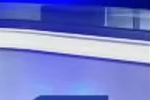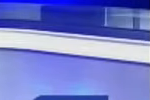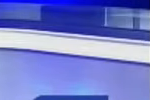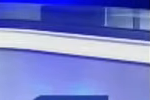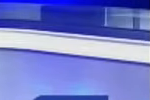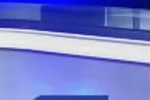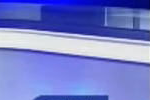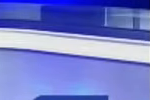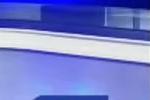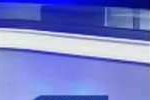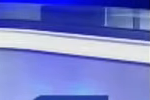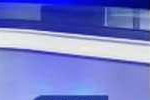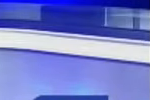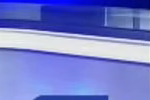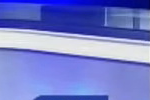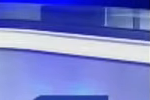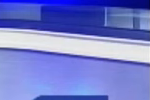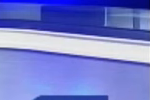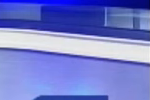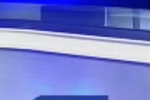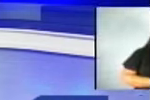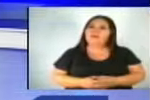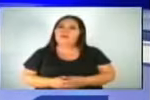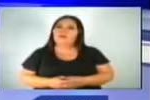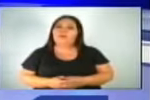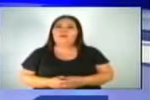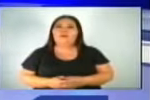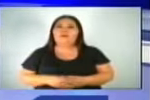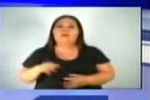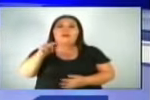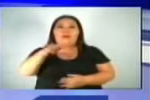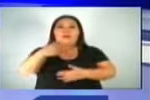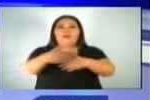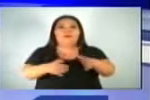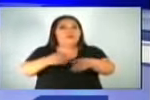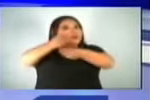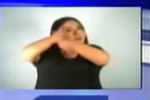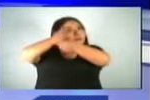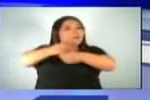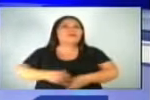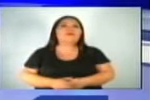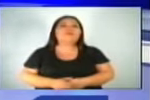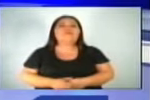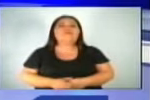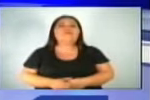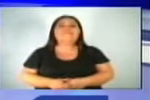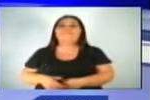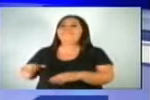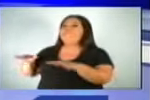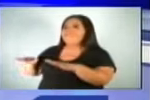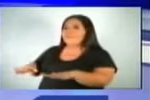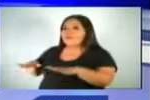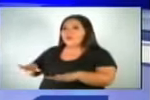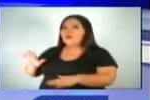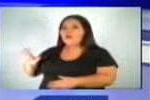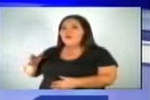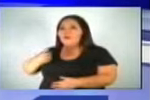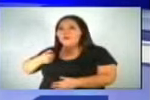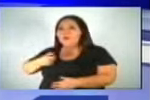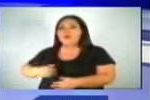que lamentar. Con esto retorno la señal hasta los estudios principales. Bueno, Ernesto, muchísimas gracias. Y si